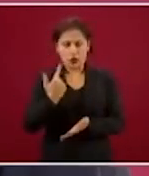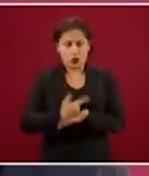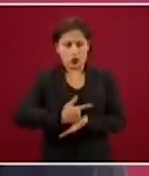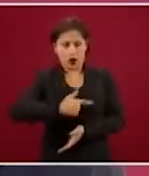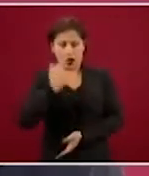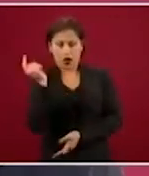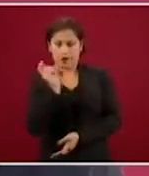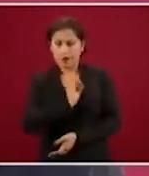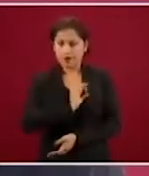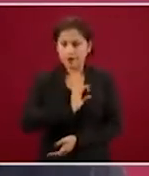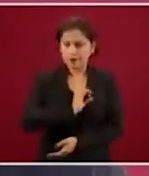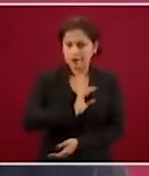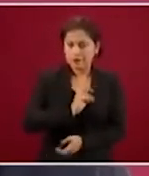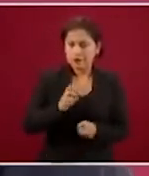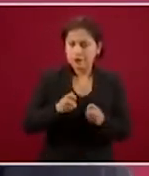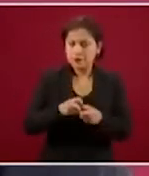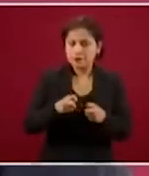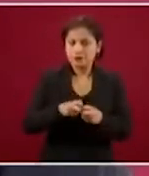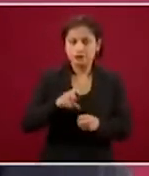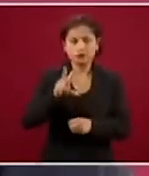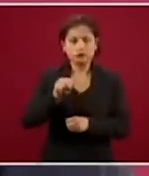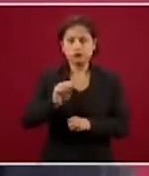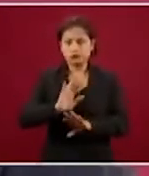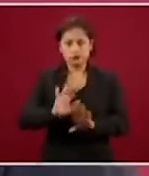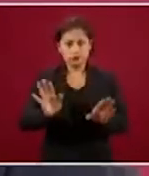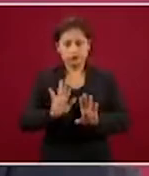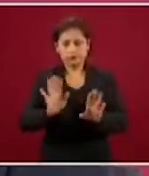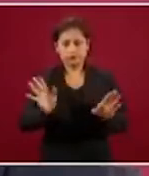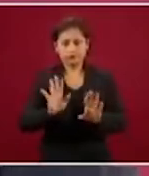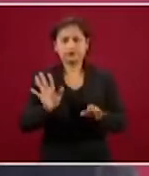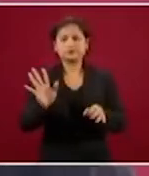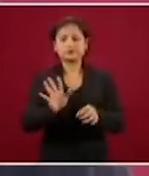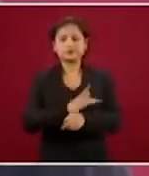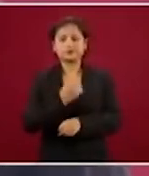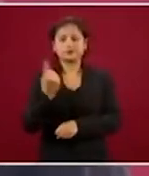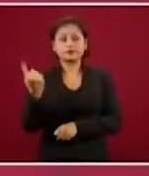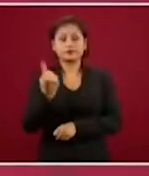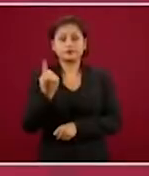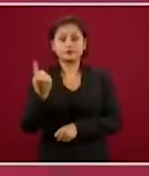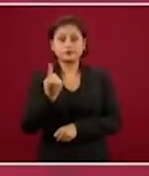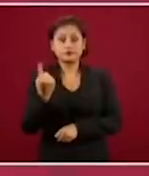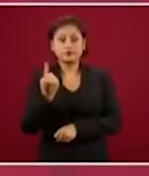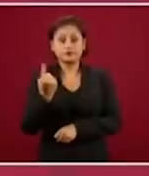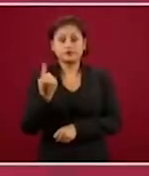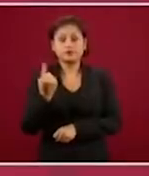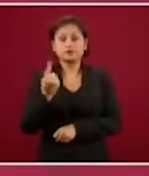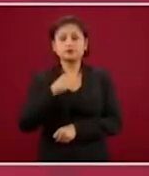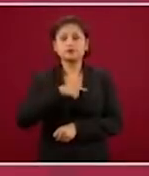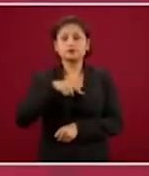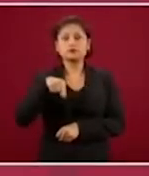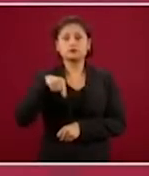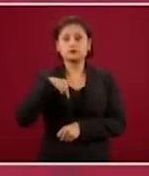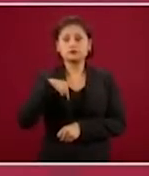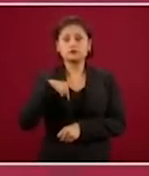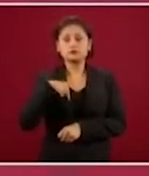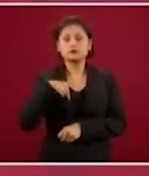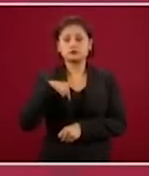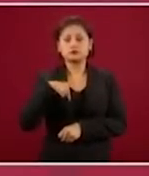Afortunadamente, seguimos abajo de 19 pesos por dólar.